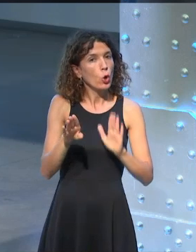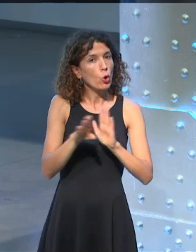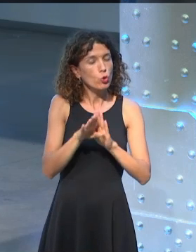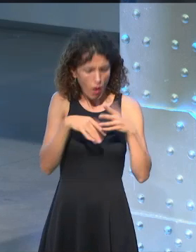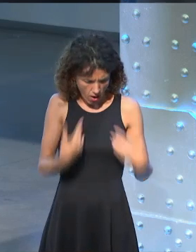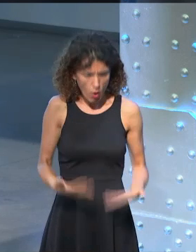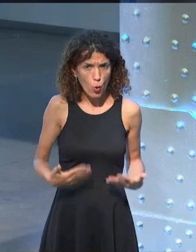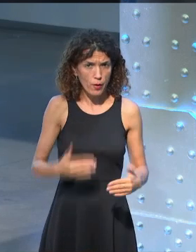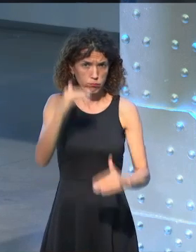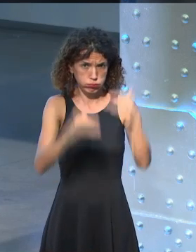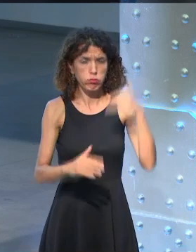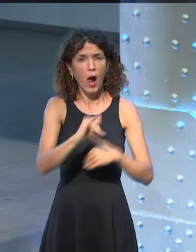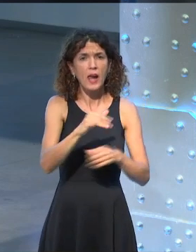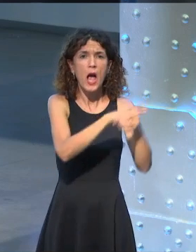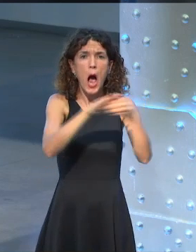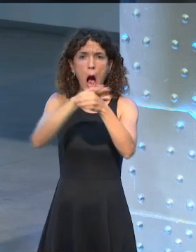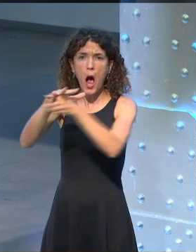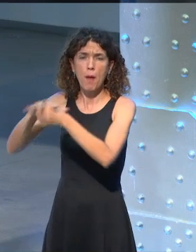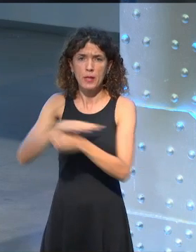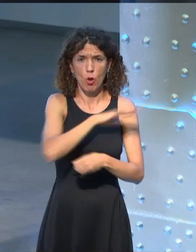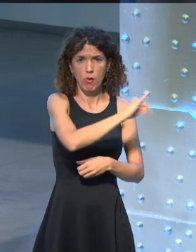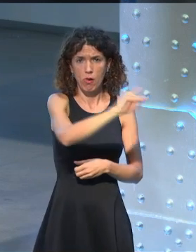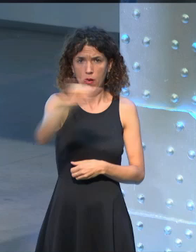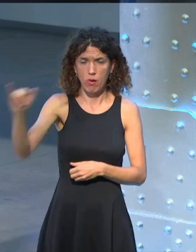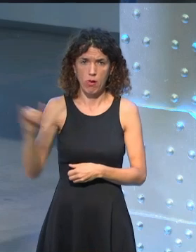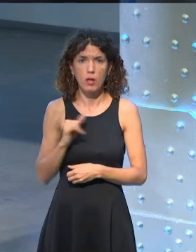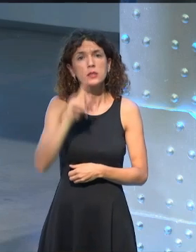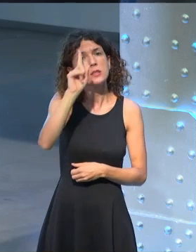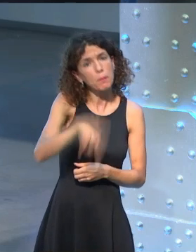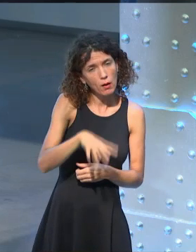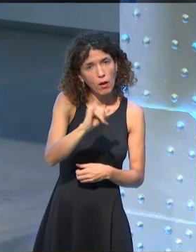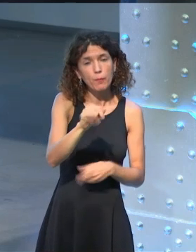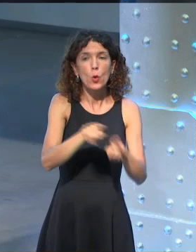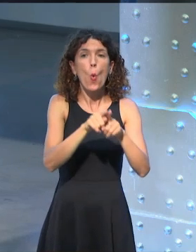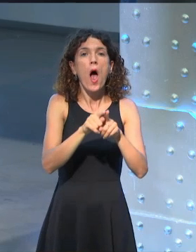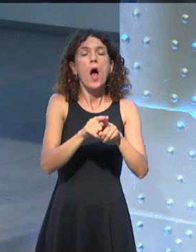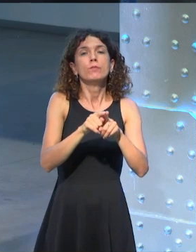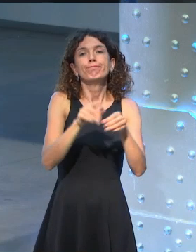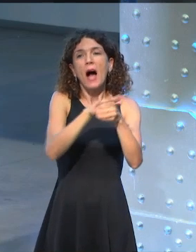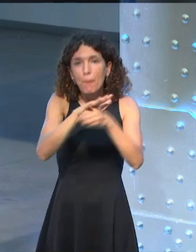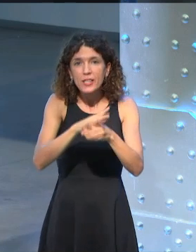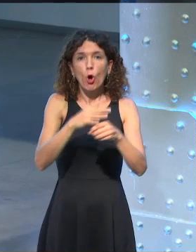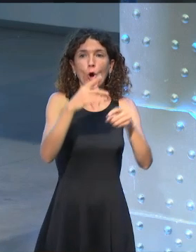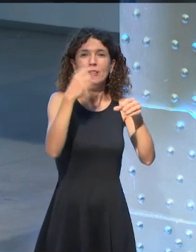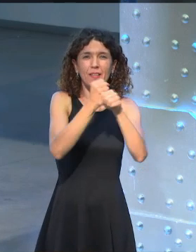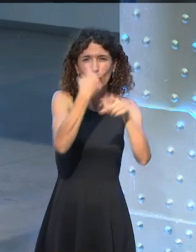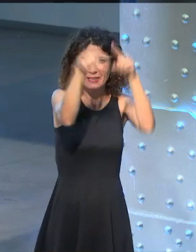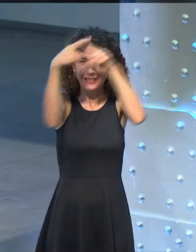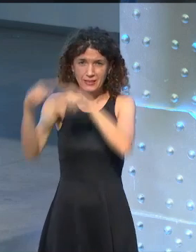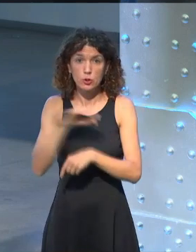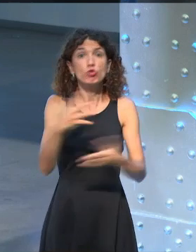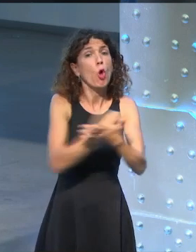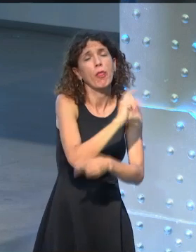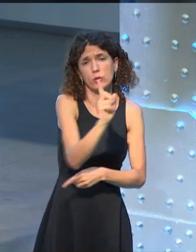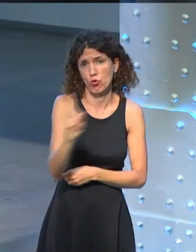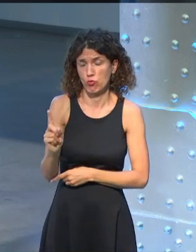estando presente en muchos ámbitos y en muchas disciplinas, pero no en